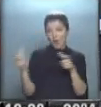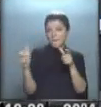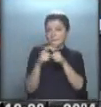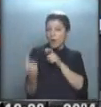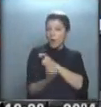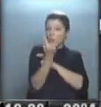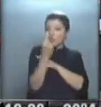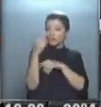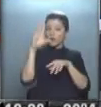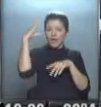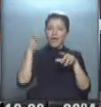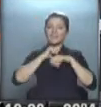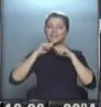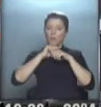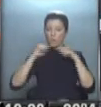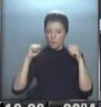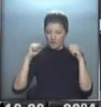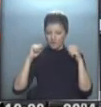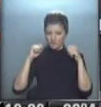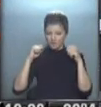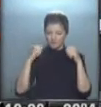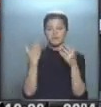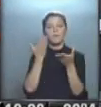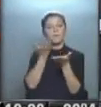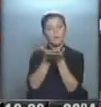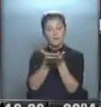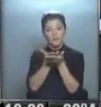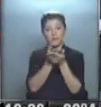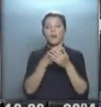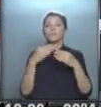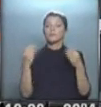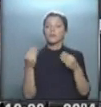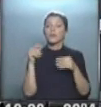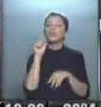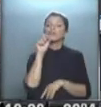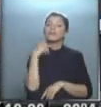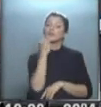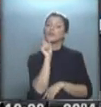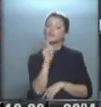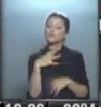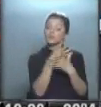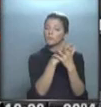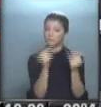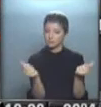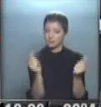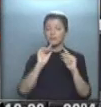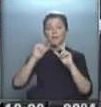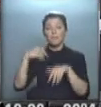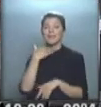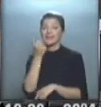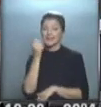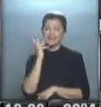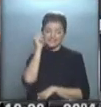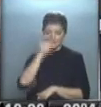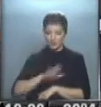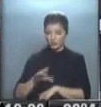encuentro y pedido por parte de las abuelas de Plaza de Mayo reclamando por sus hijos desaparecidos, por sus nietos. Y también desde el